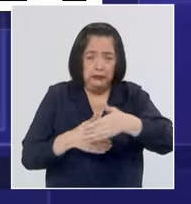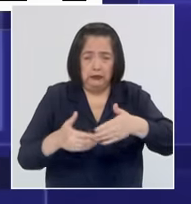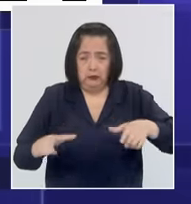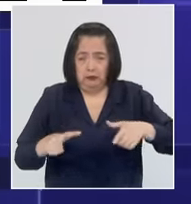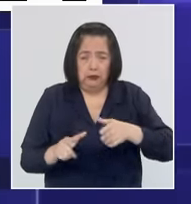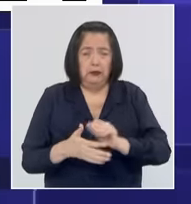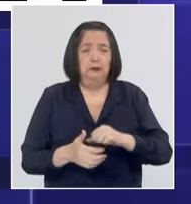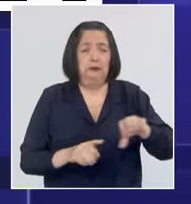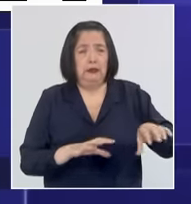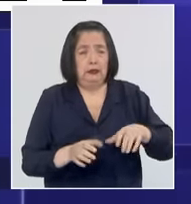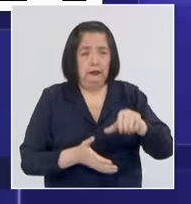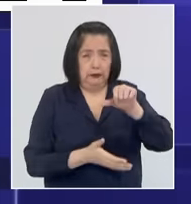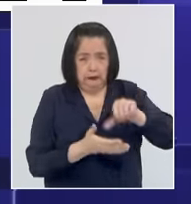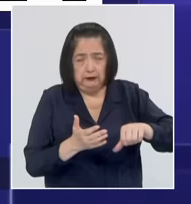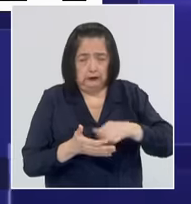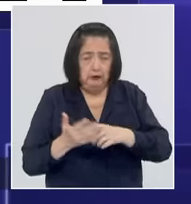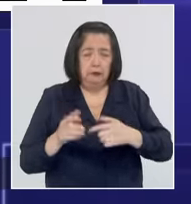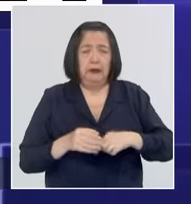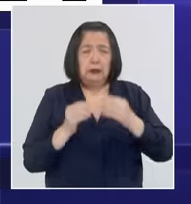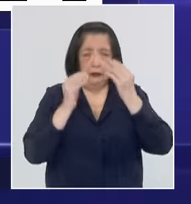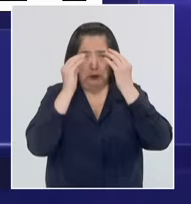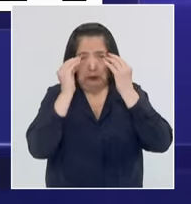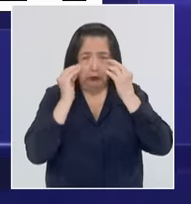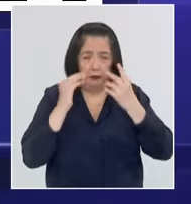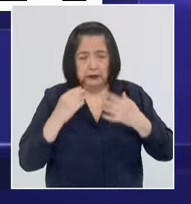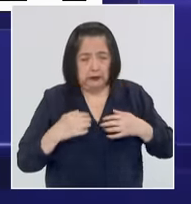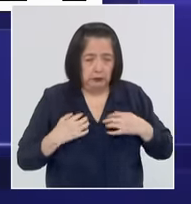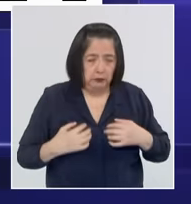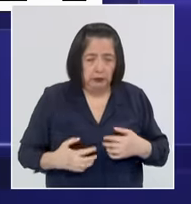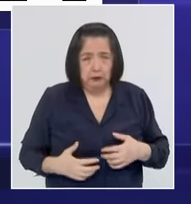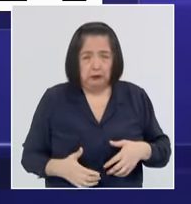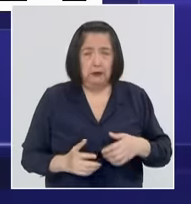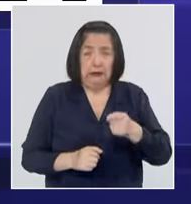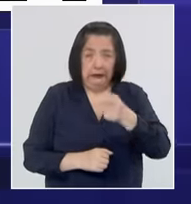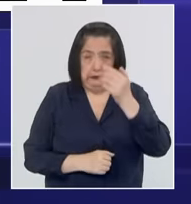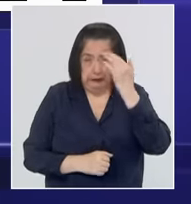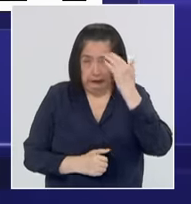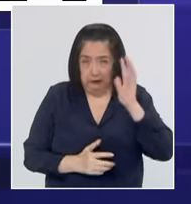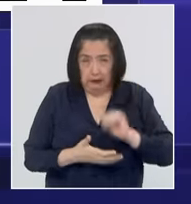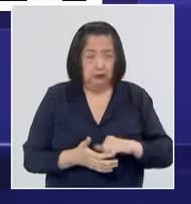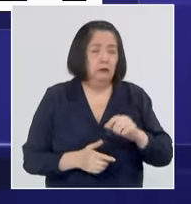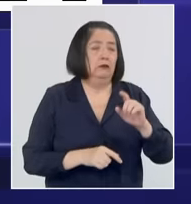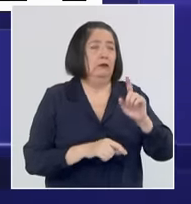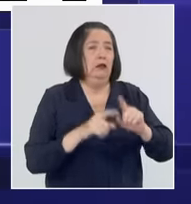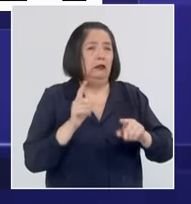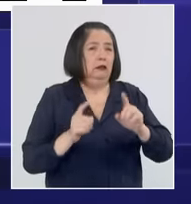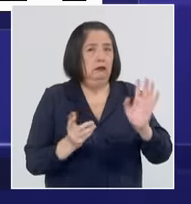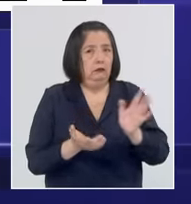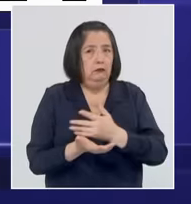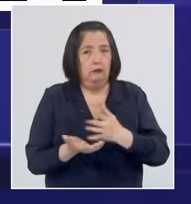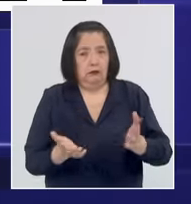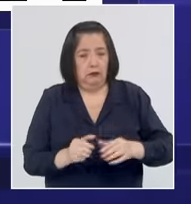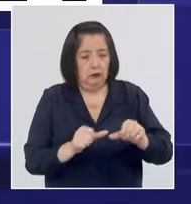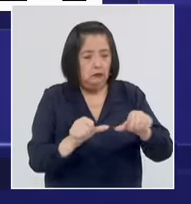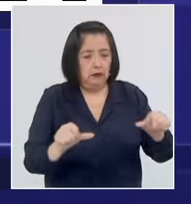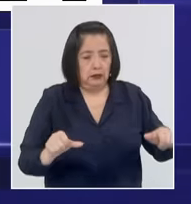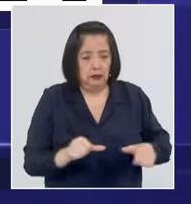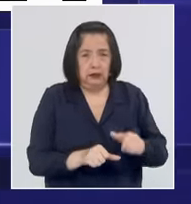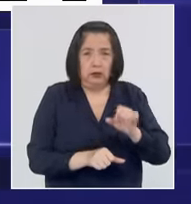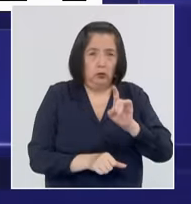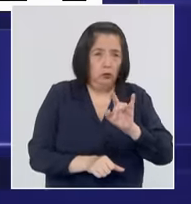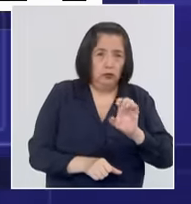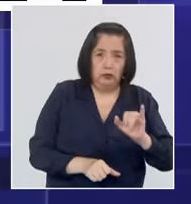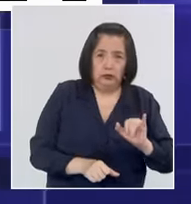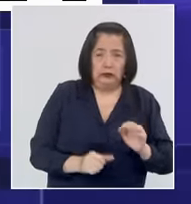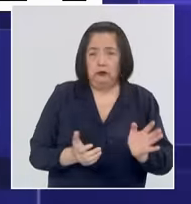espacios para realizar cirugías plásticas, cirugías estéticas, sabiendo que en algunos casos no tienen unidades de cuidados intensivos,